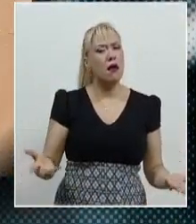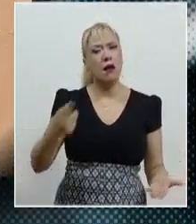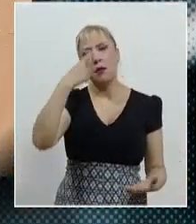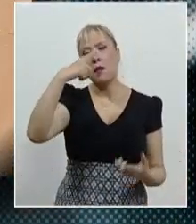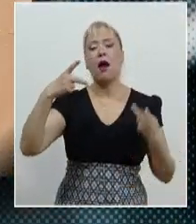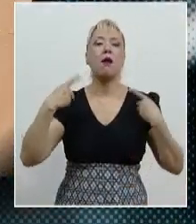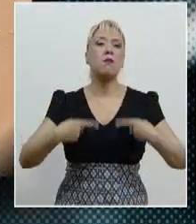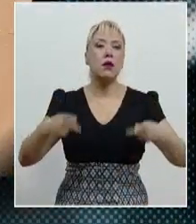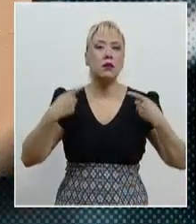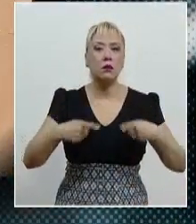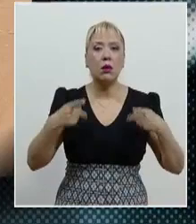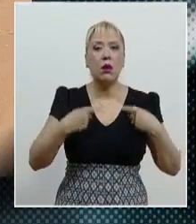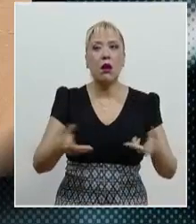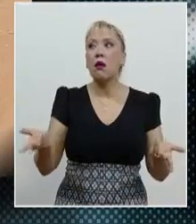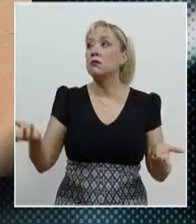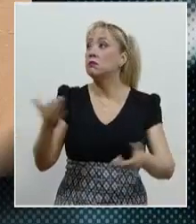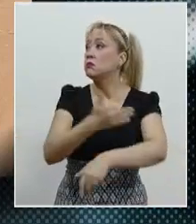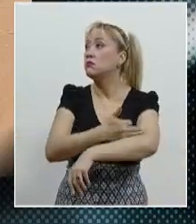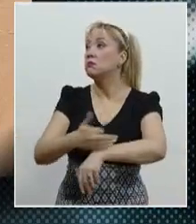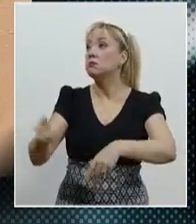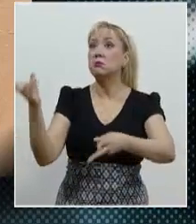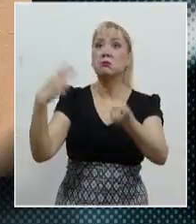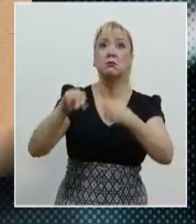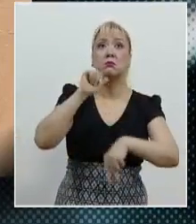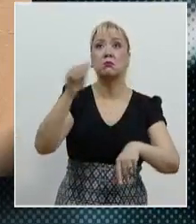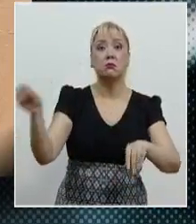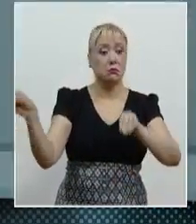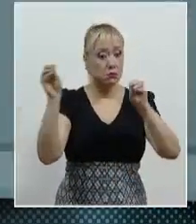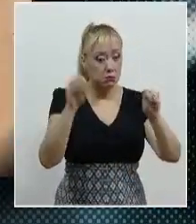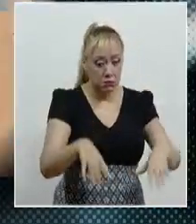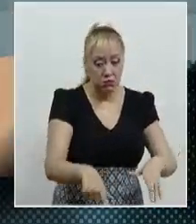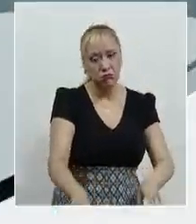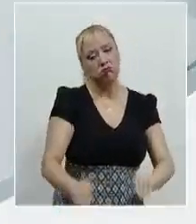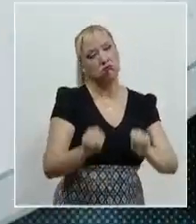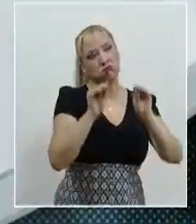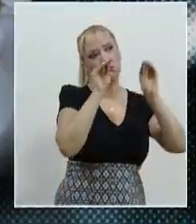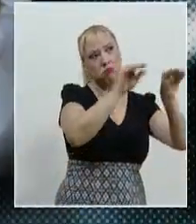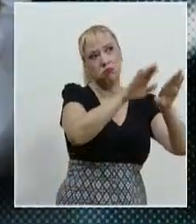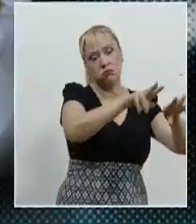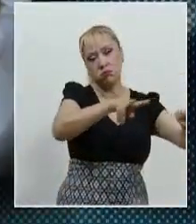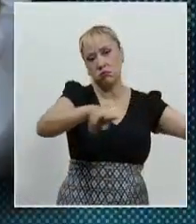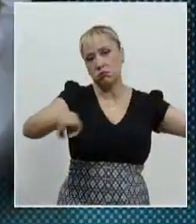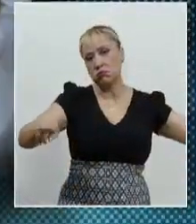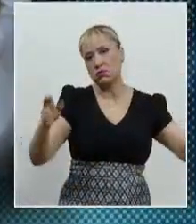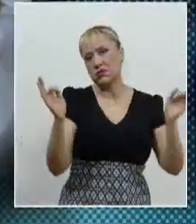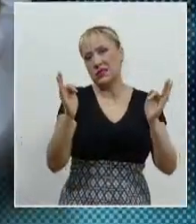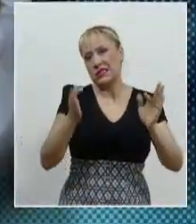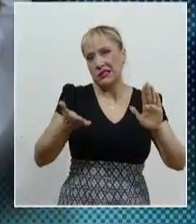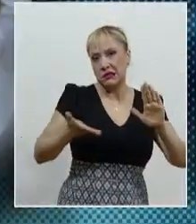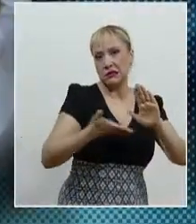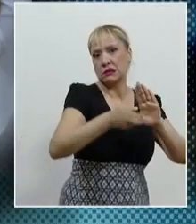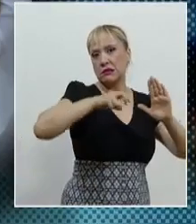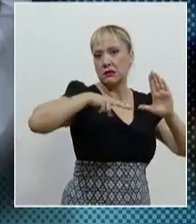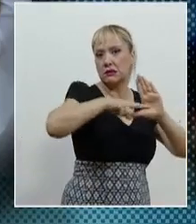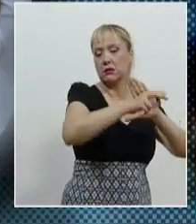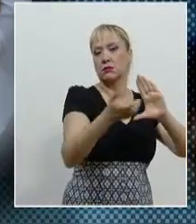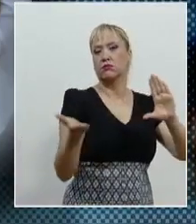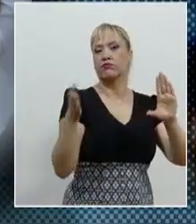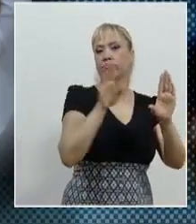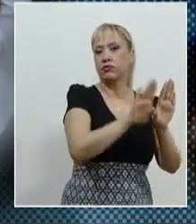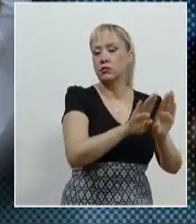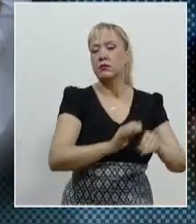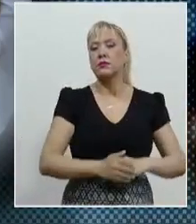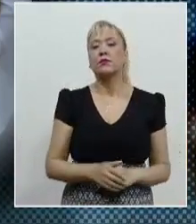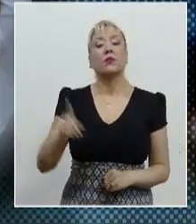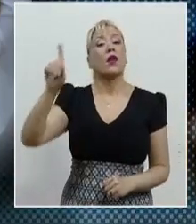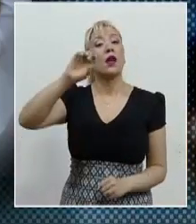de personas no reclamadas que llegan al servicio médico forense. El Poder Judicial de Chihuahua inauguró la sala